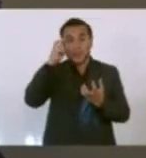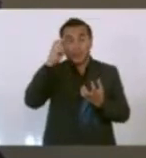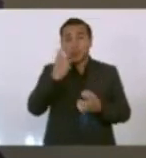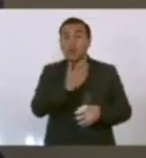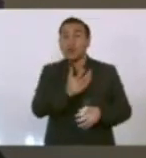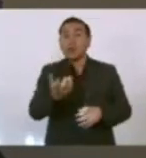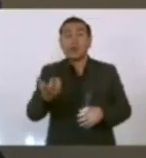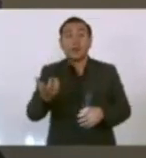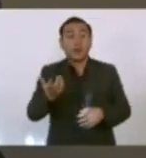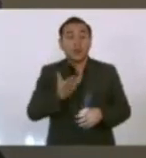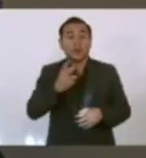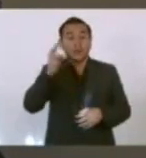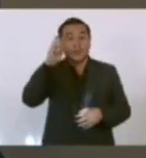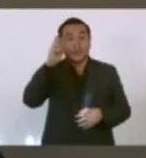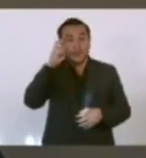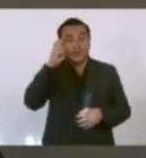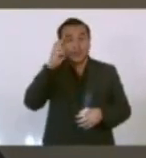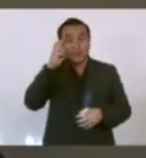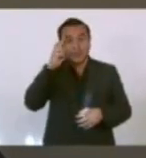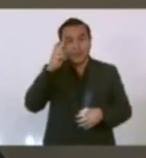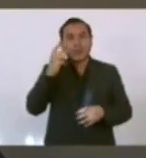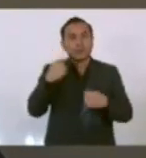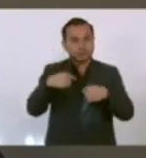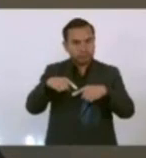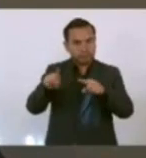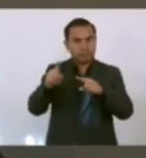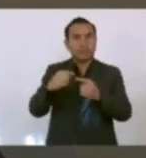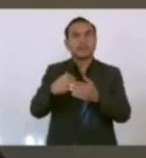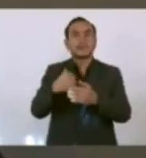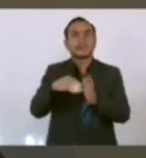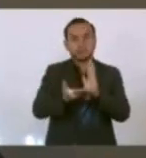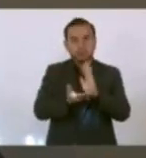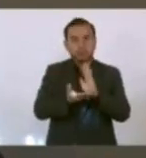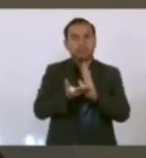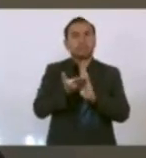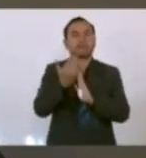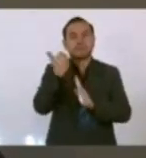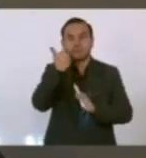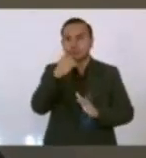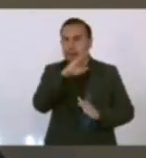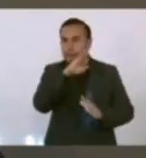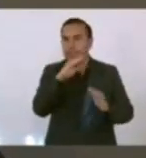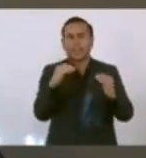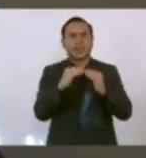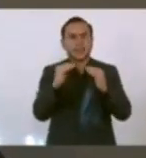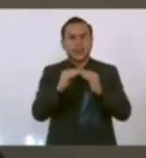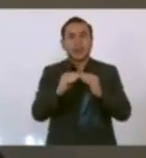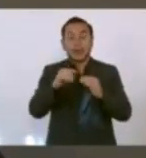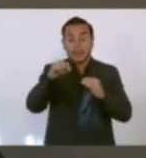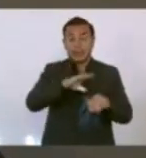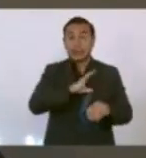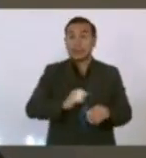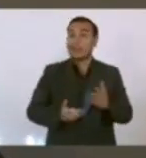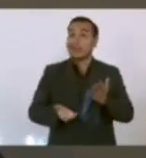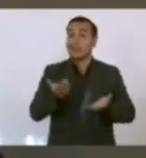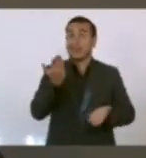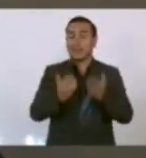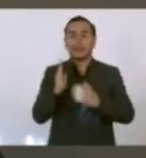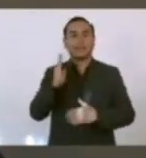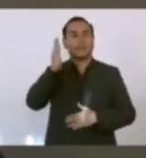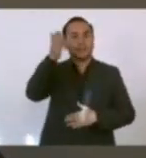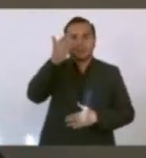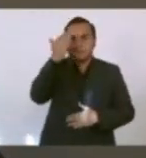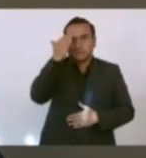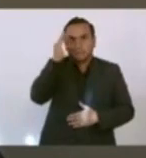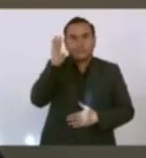internacionales, pero no quiere decir que no hayan más casos que no hayan sido confirmados, así como en cualquier otra parte del mundo, incluyendo El Salvador. Lo más